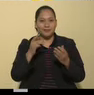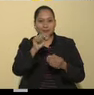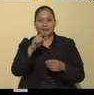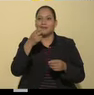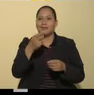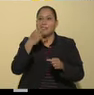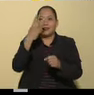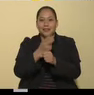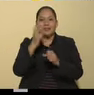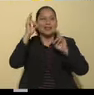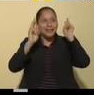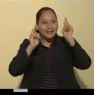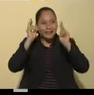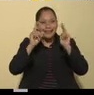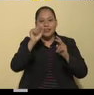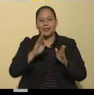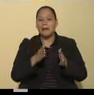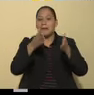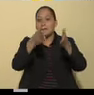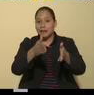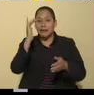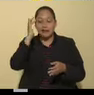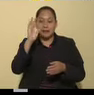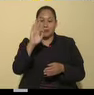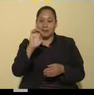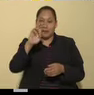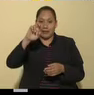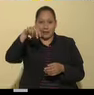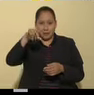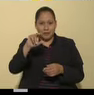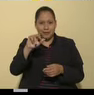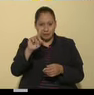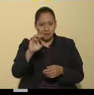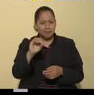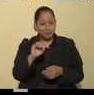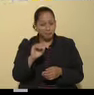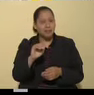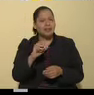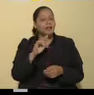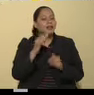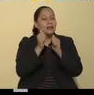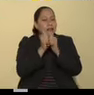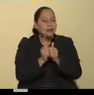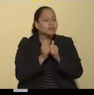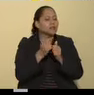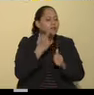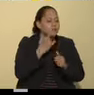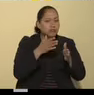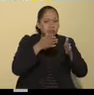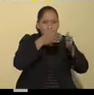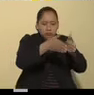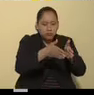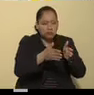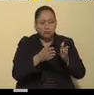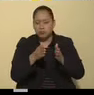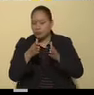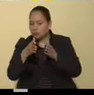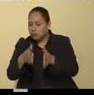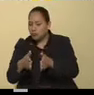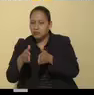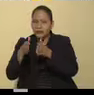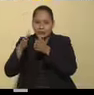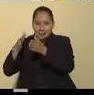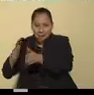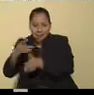esta segunda visita al Panteón de San Fernando, créame que vale detenerse en algunas tumbas principales. Por